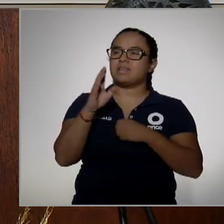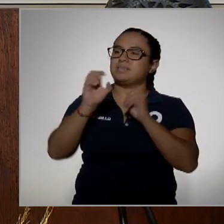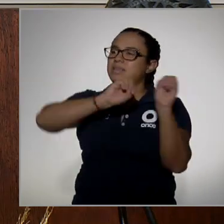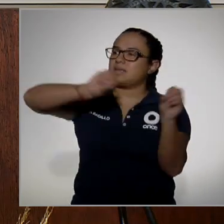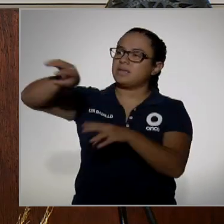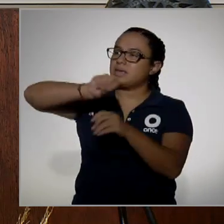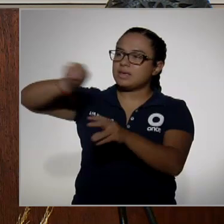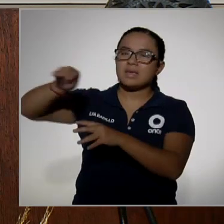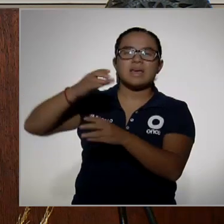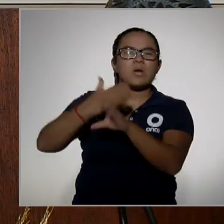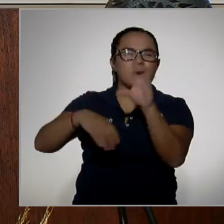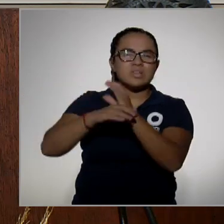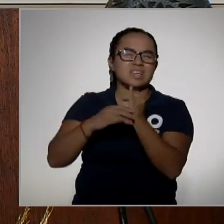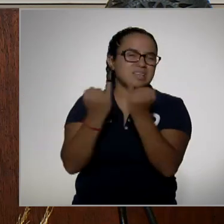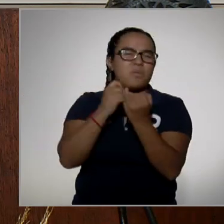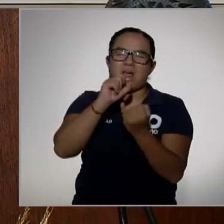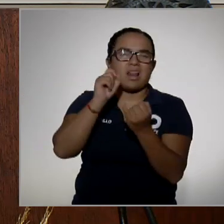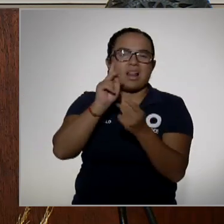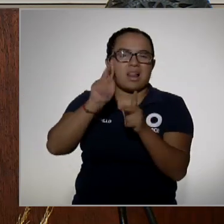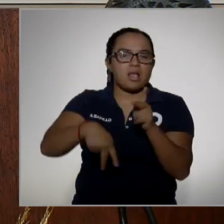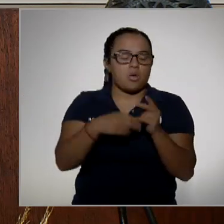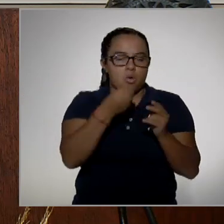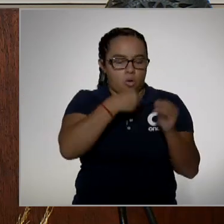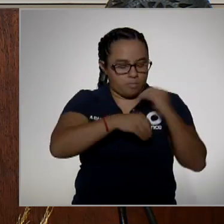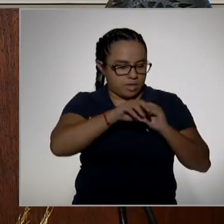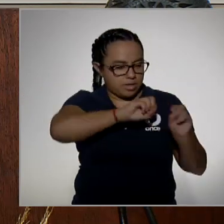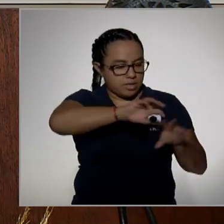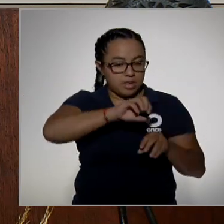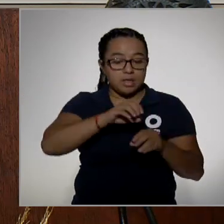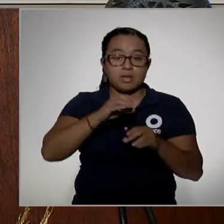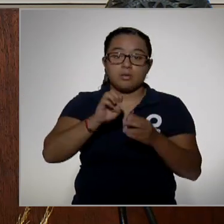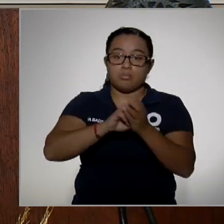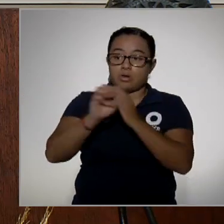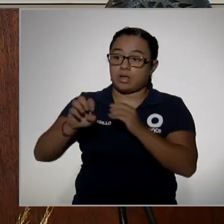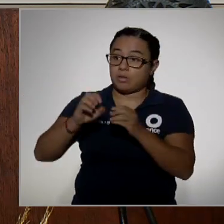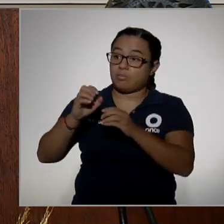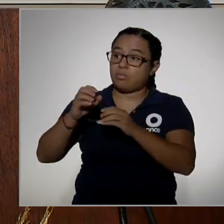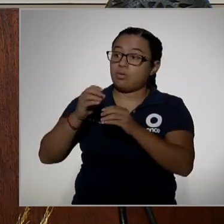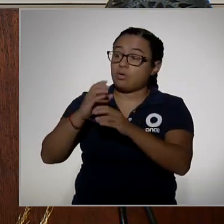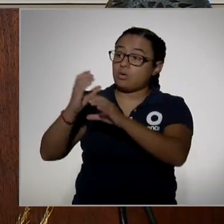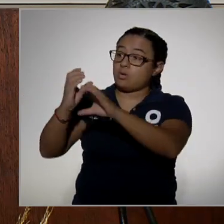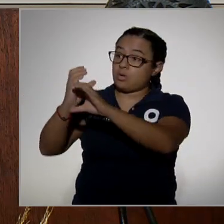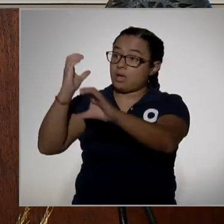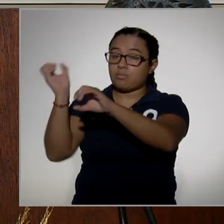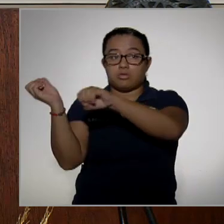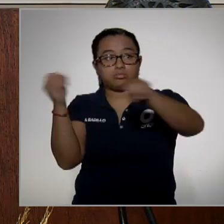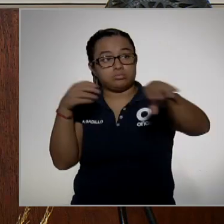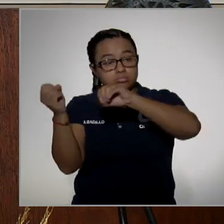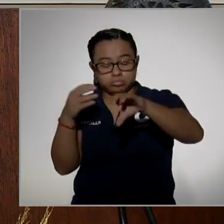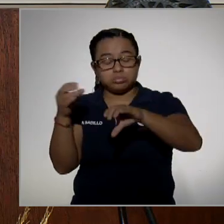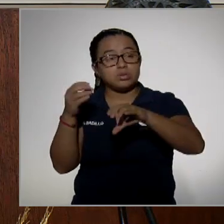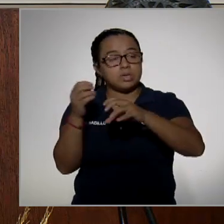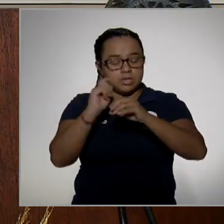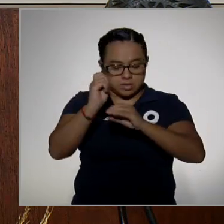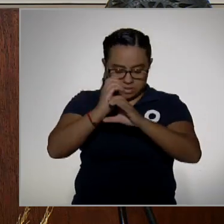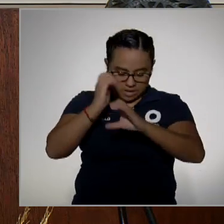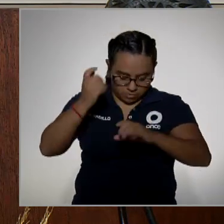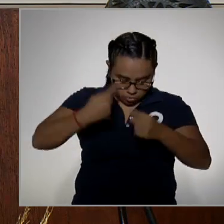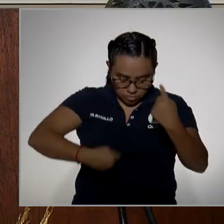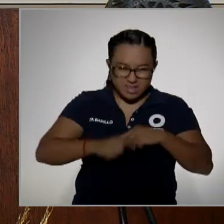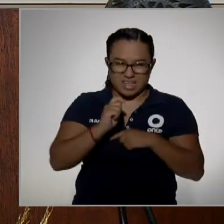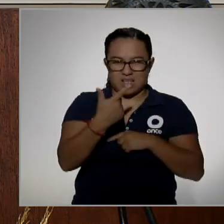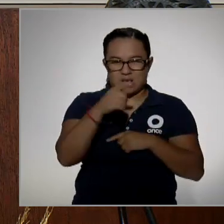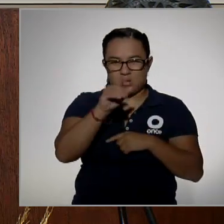de alimentos entonces el almacén carga el camión de alimentos y el camión lo va a distribuir por todos lados el camión sería el glóbulo rojo